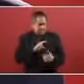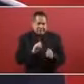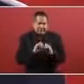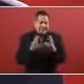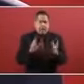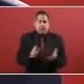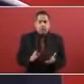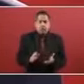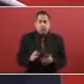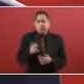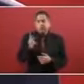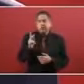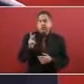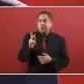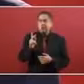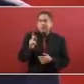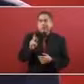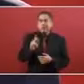no